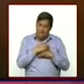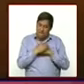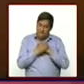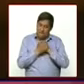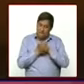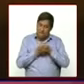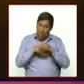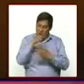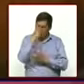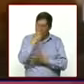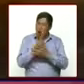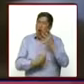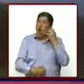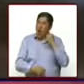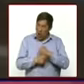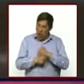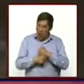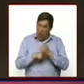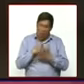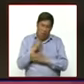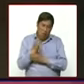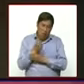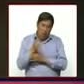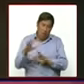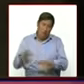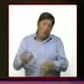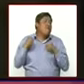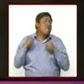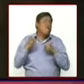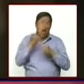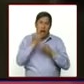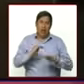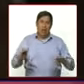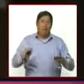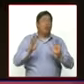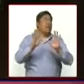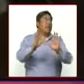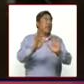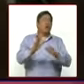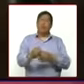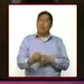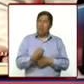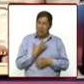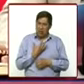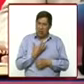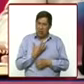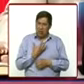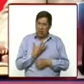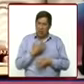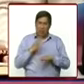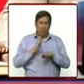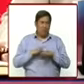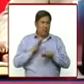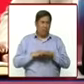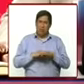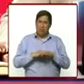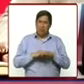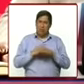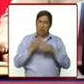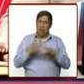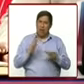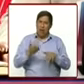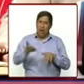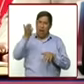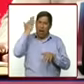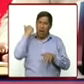confianza que tenía la familia, es que se lleva a las menores de edad. A ver, lo que tú acabas de decir es muy llamativo. Ya tiene